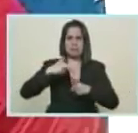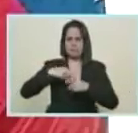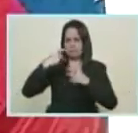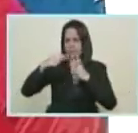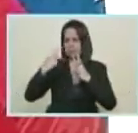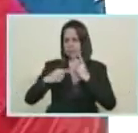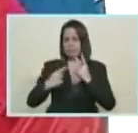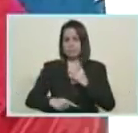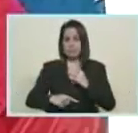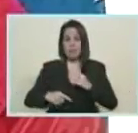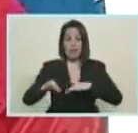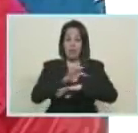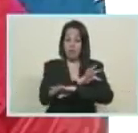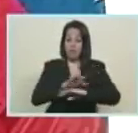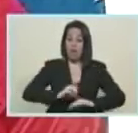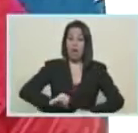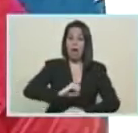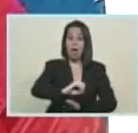en la faja petrolífera.